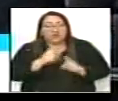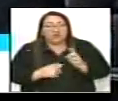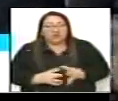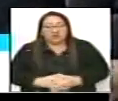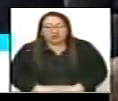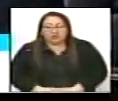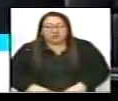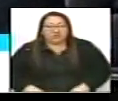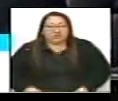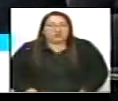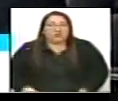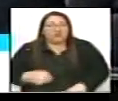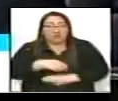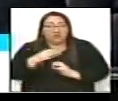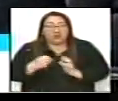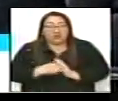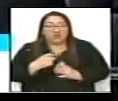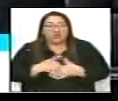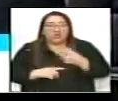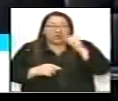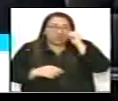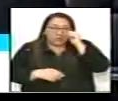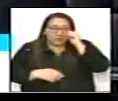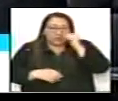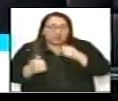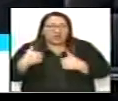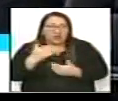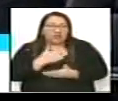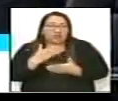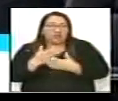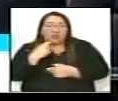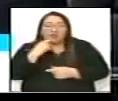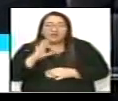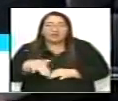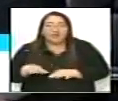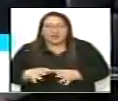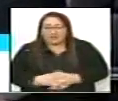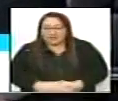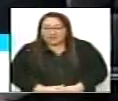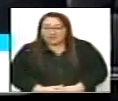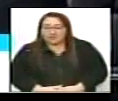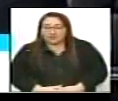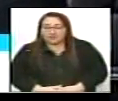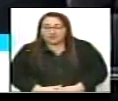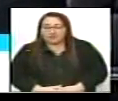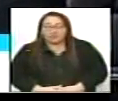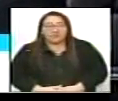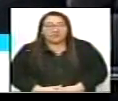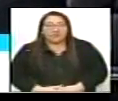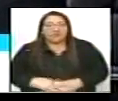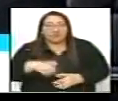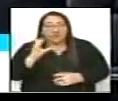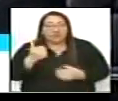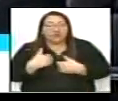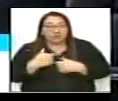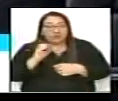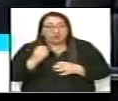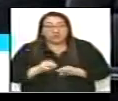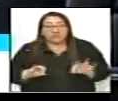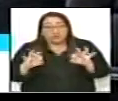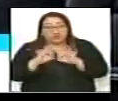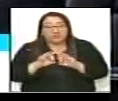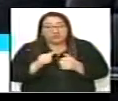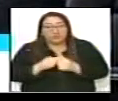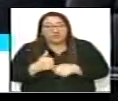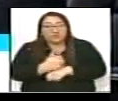caso, al proyecto y que incurra en una irregularidad. Por lo tanto, creo yo que es importante que